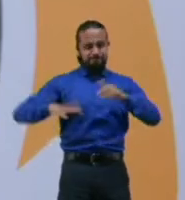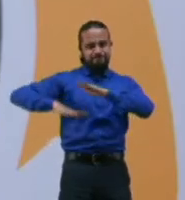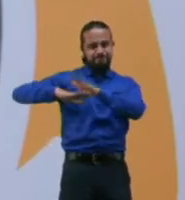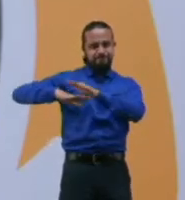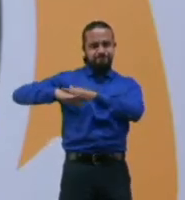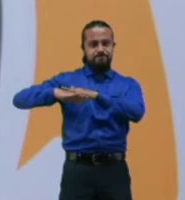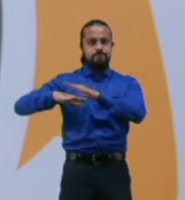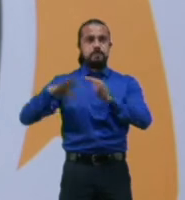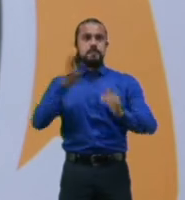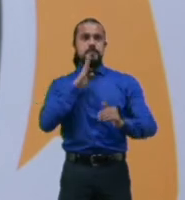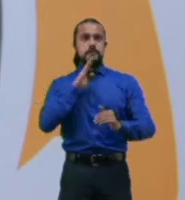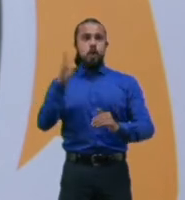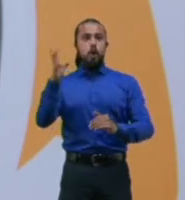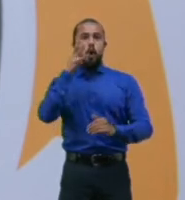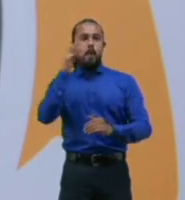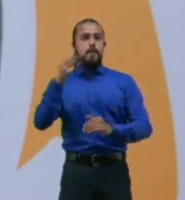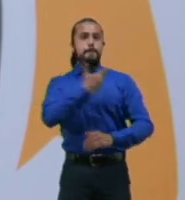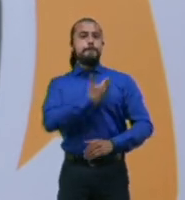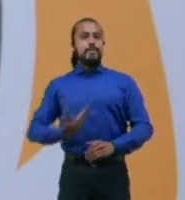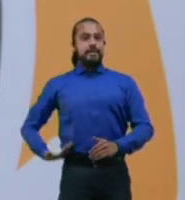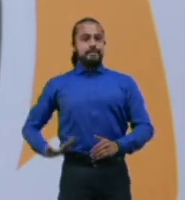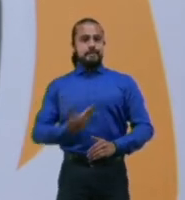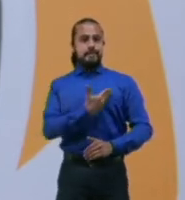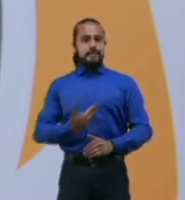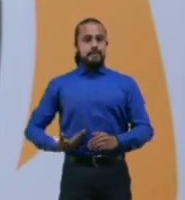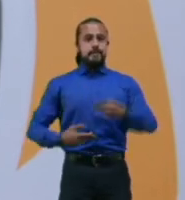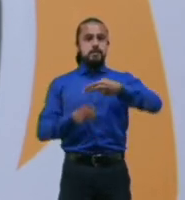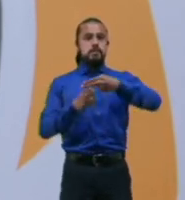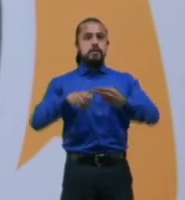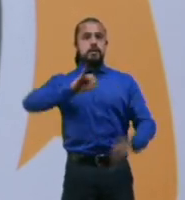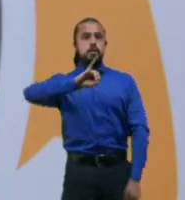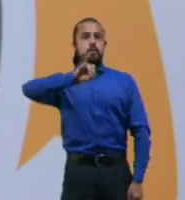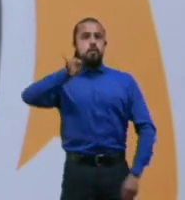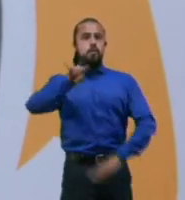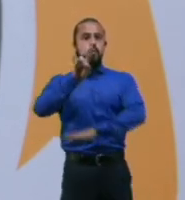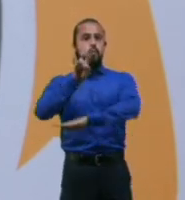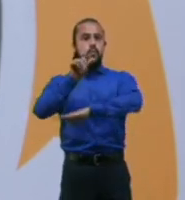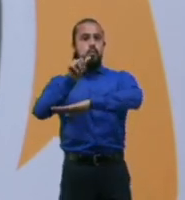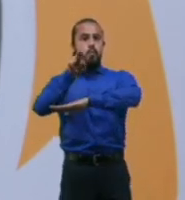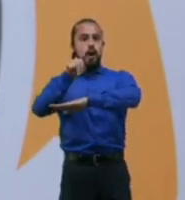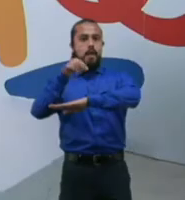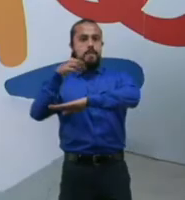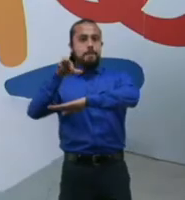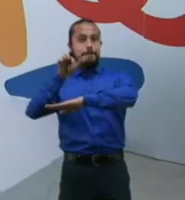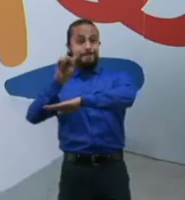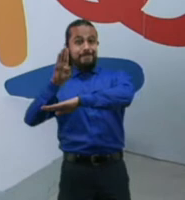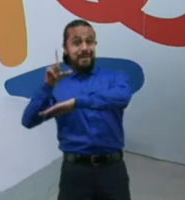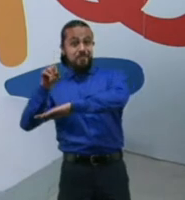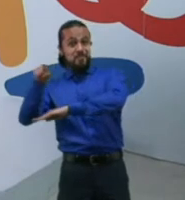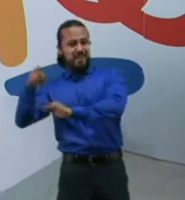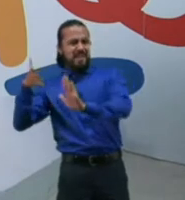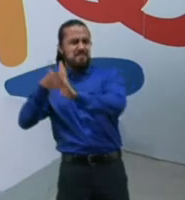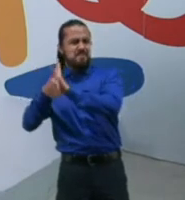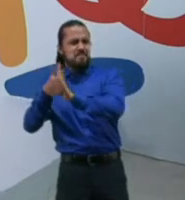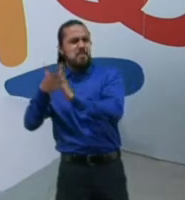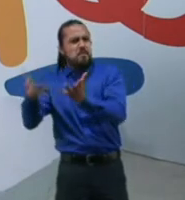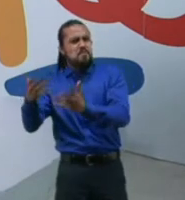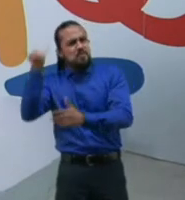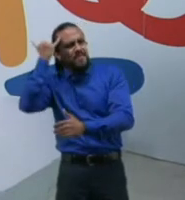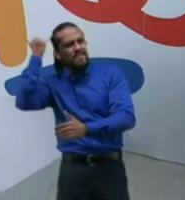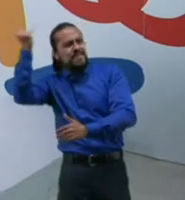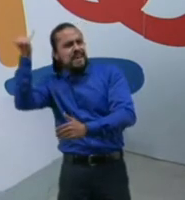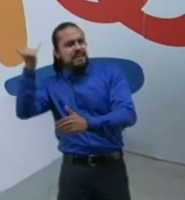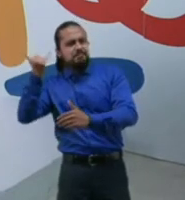de la bolsa de valores a juan pablo córdoba que nos cuente un poco más de esta iniciativa y que nos muestren